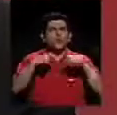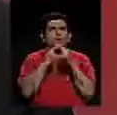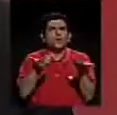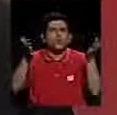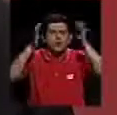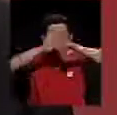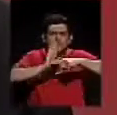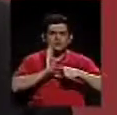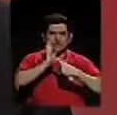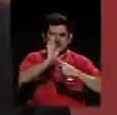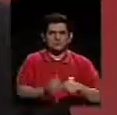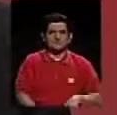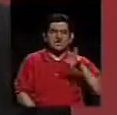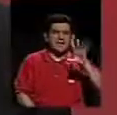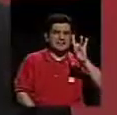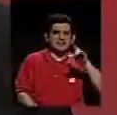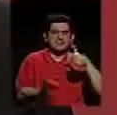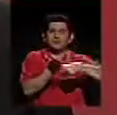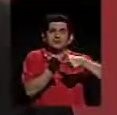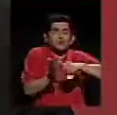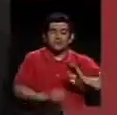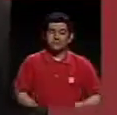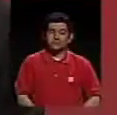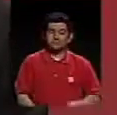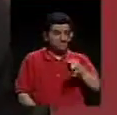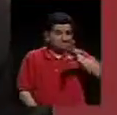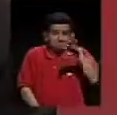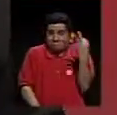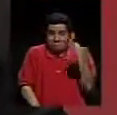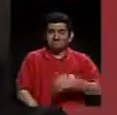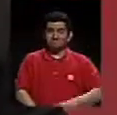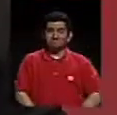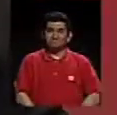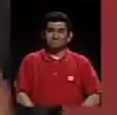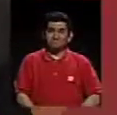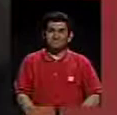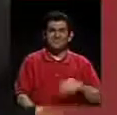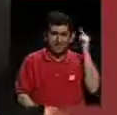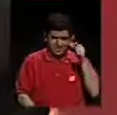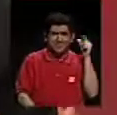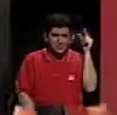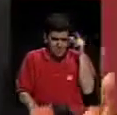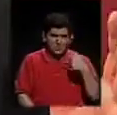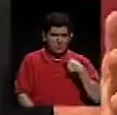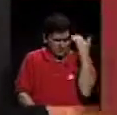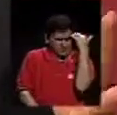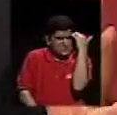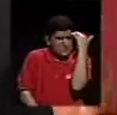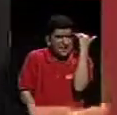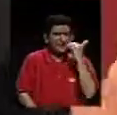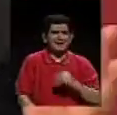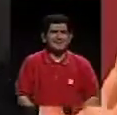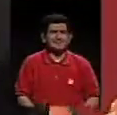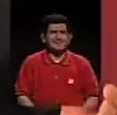se manifestaron en 38 votos, de tal manera que por supuesto que uno sabe